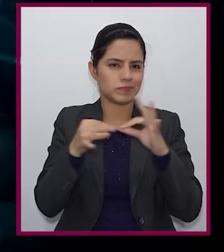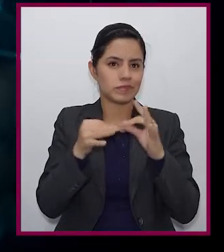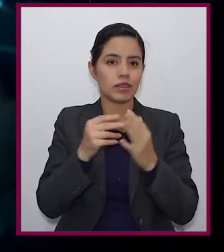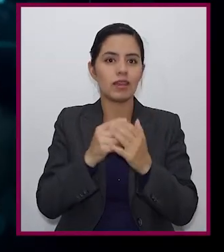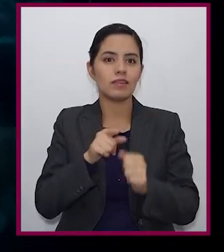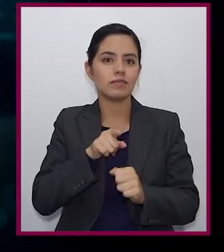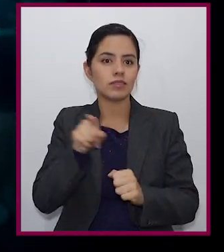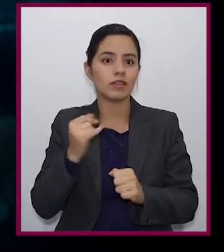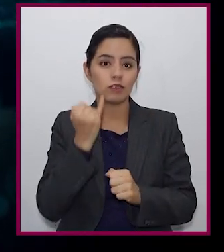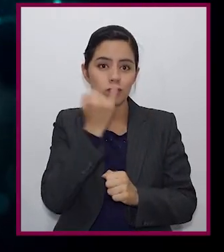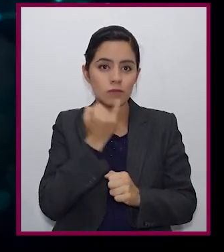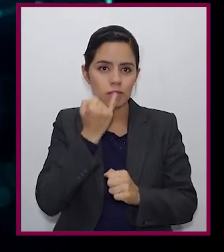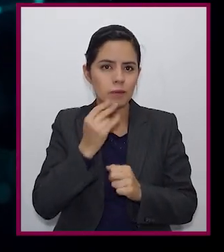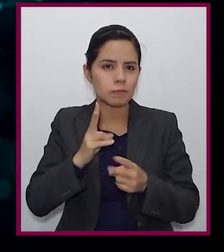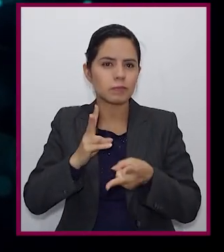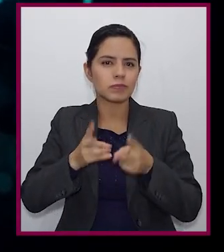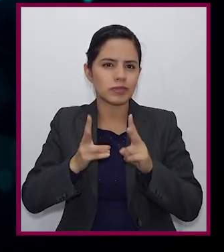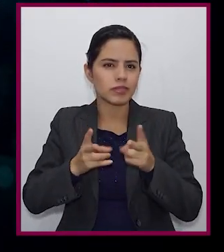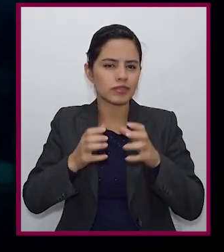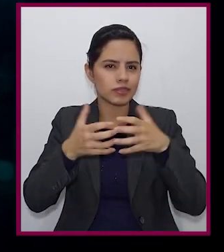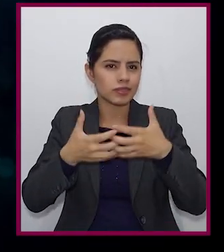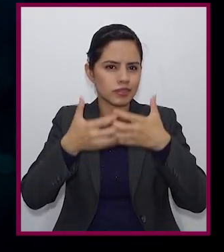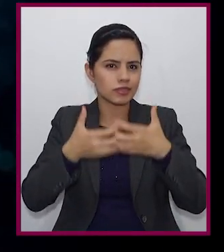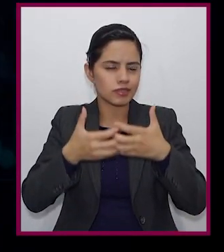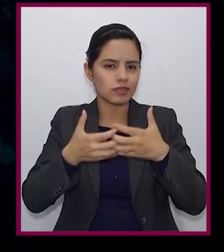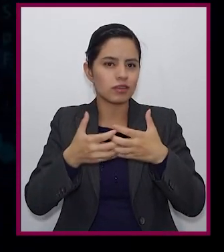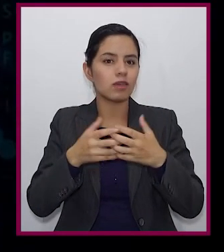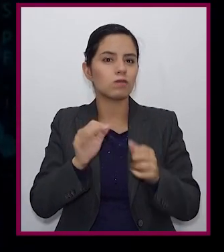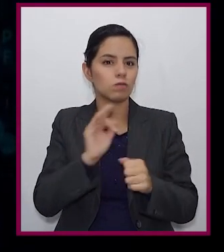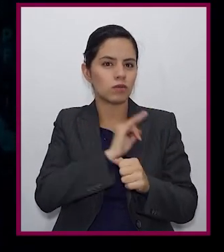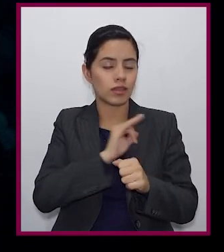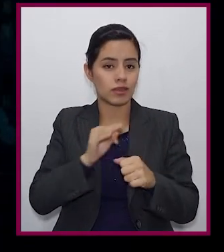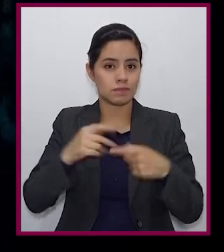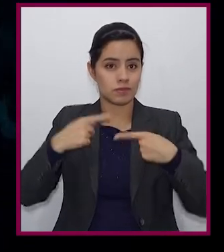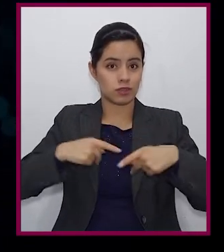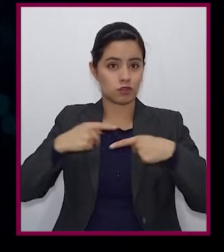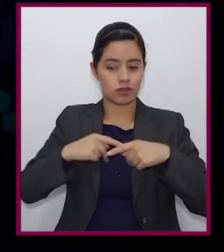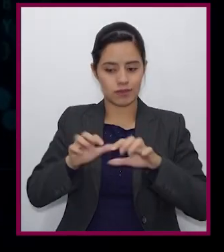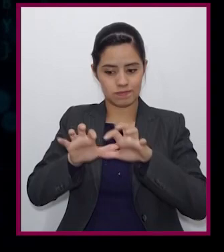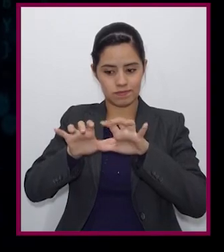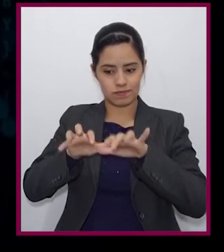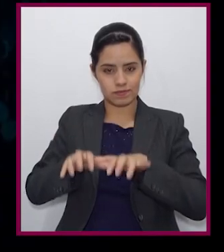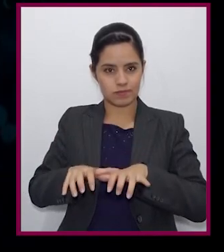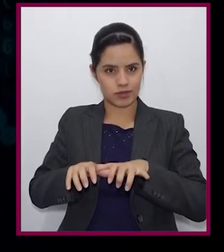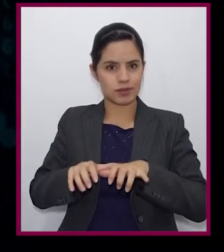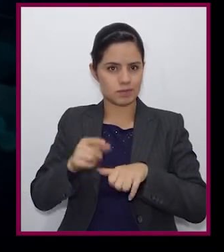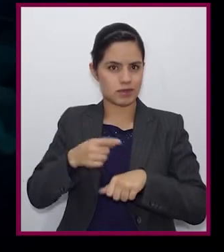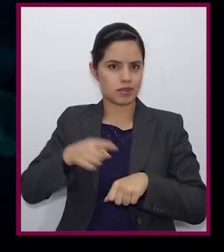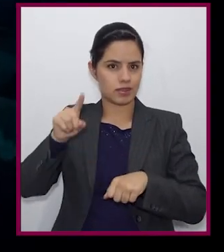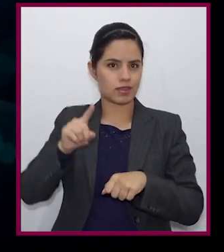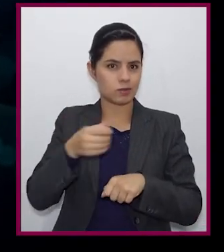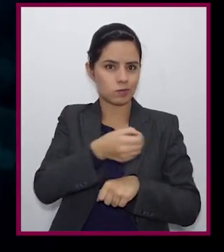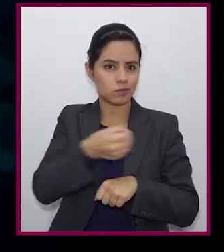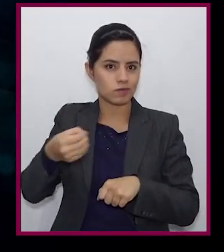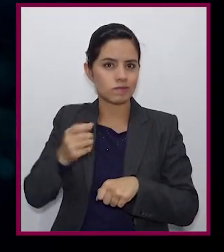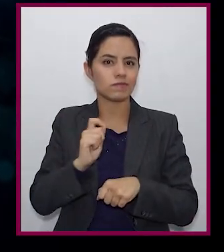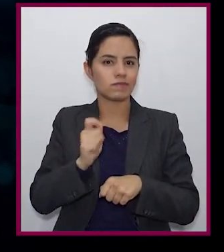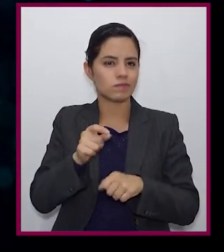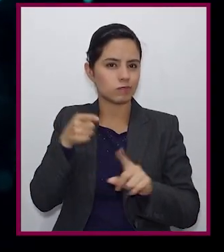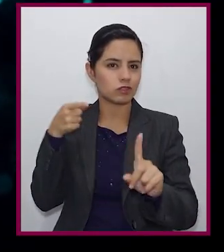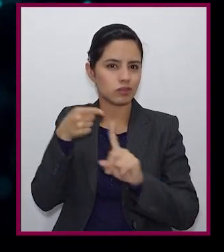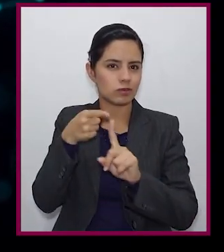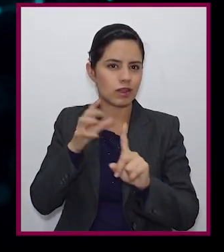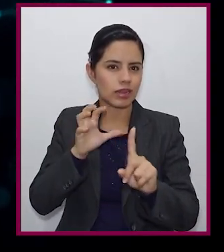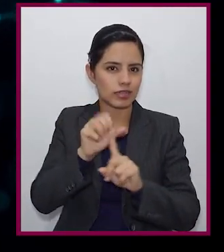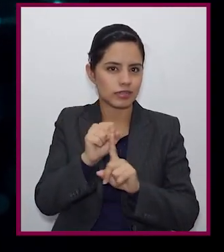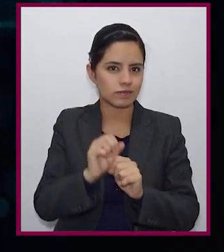son sistemas estructurados que permiten a la persona dar instrucciones específicas a un dispositivo o software con la finalidad de lograr